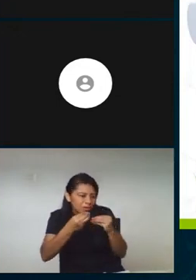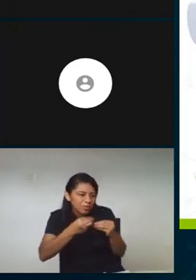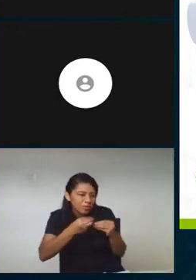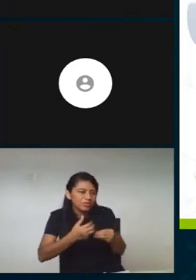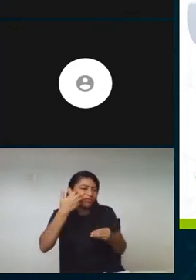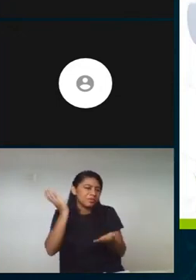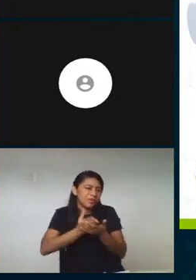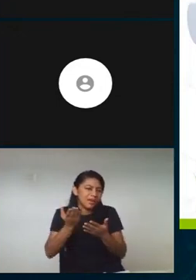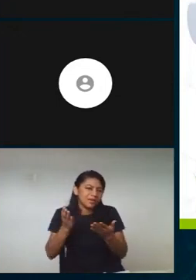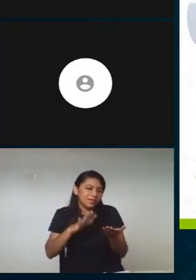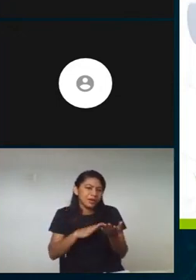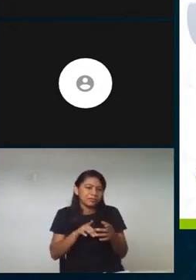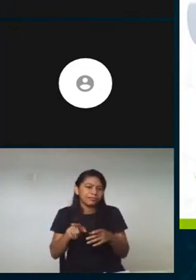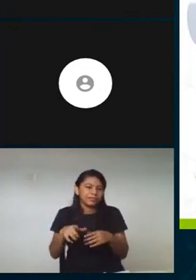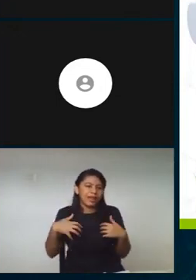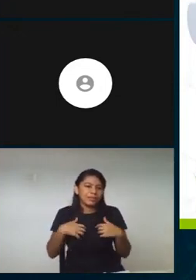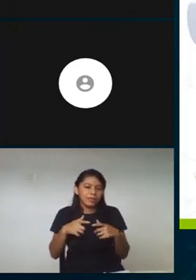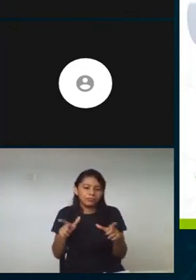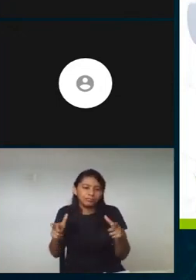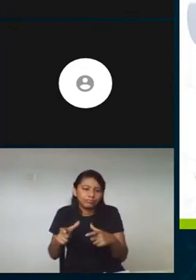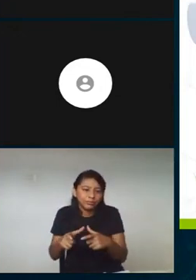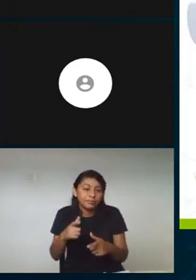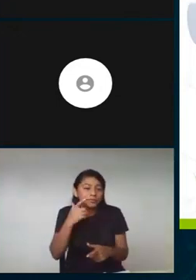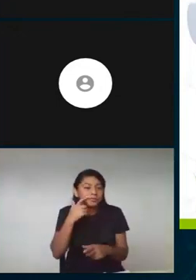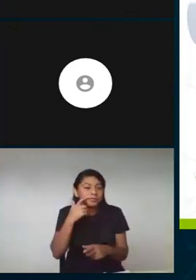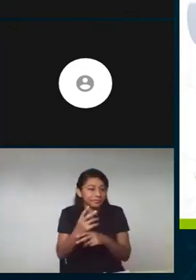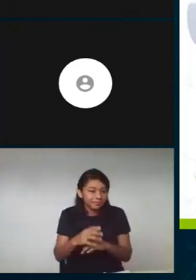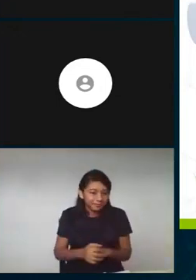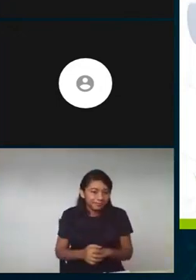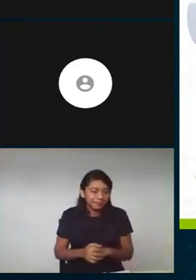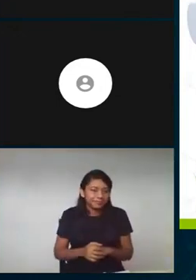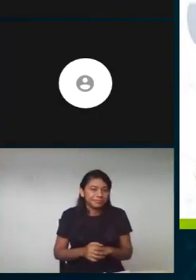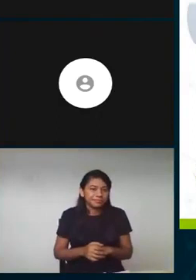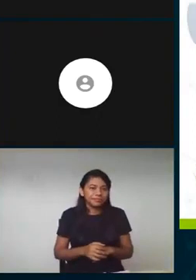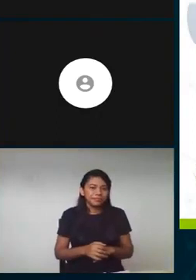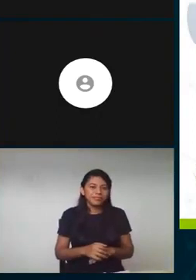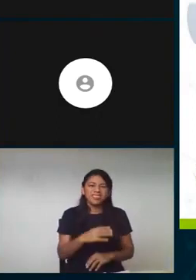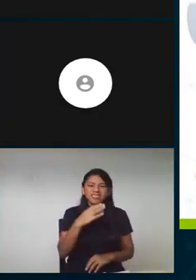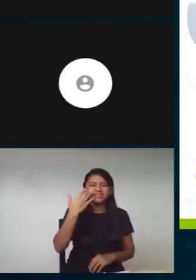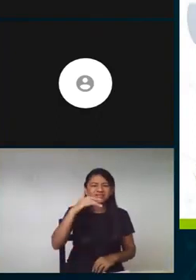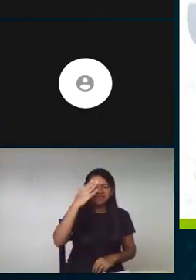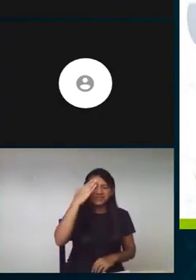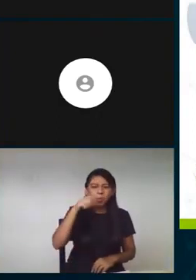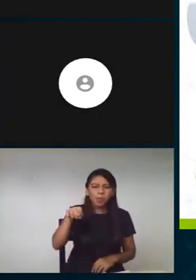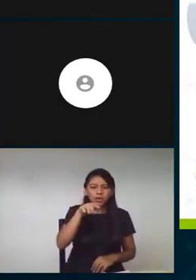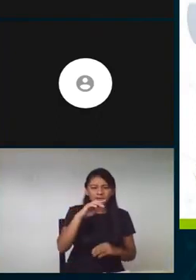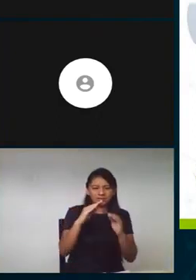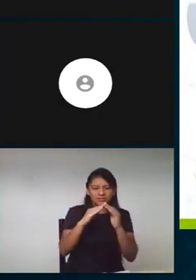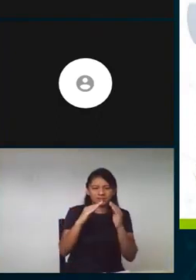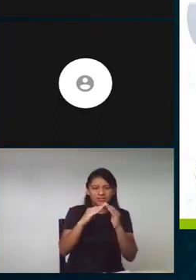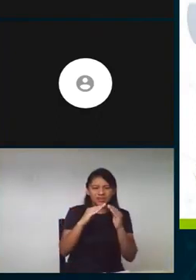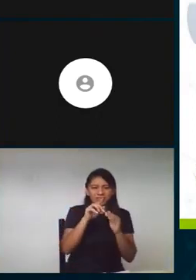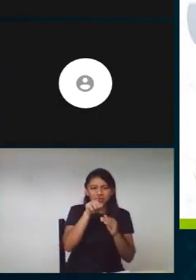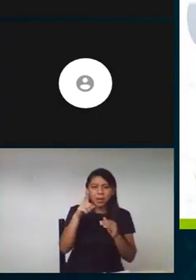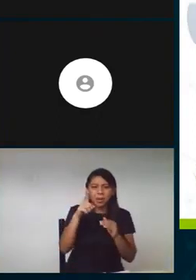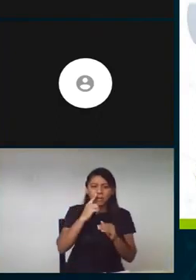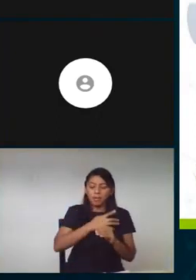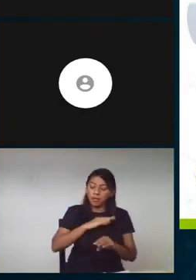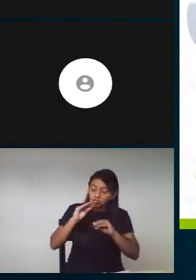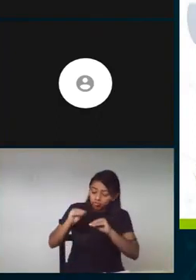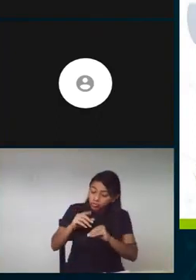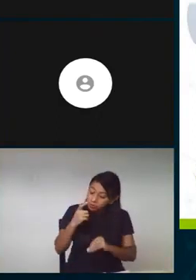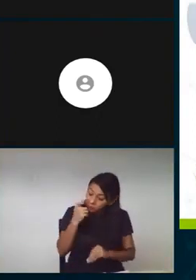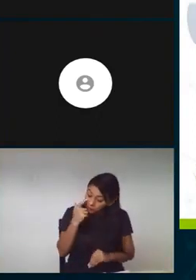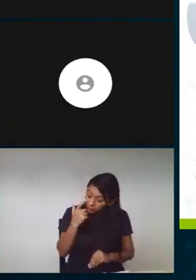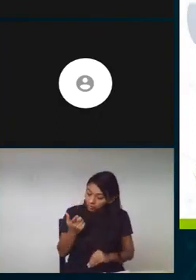código de separación de residuos, pero no lo practicamos a cabalidad, ¿cierto? En nuestros hogares es el lugar que menos